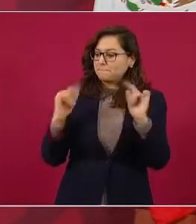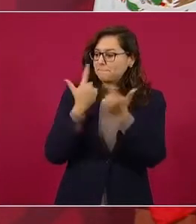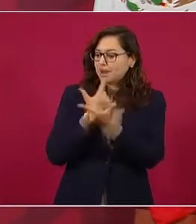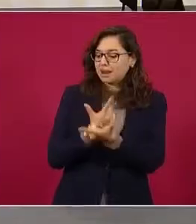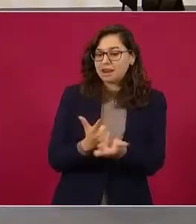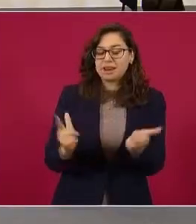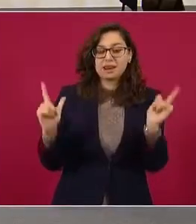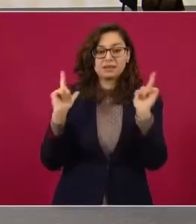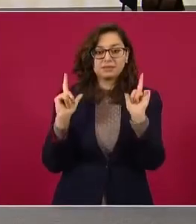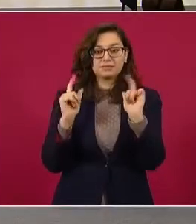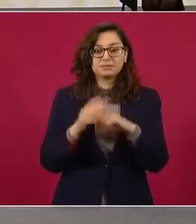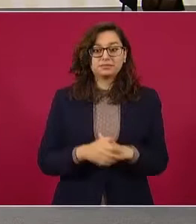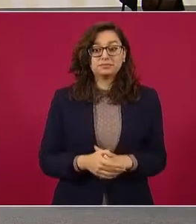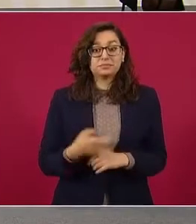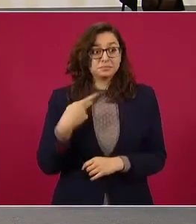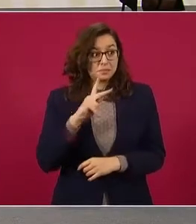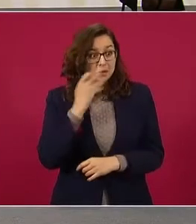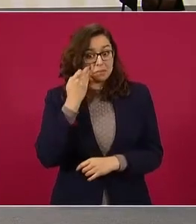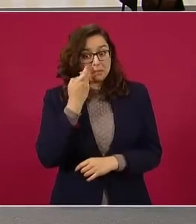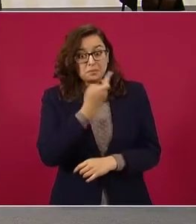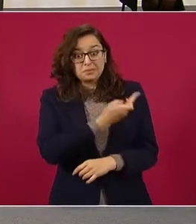Pero aquí están